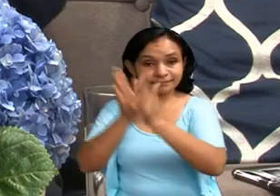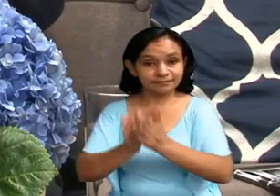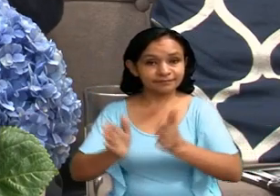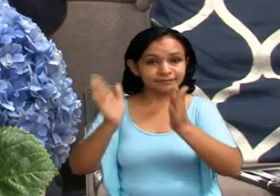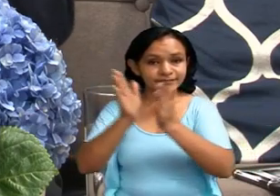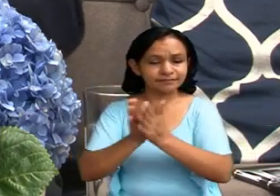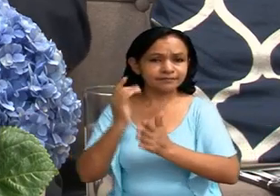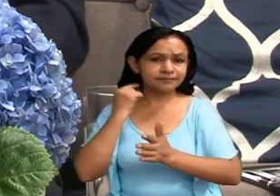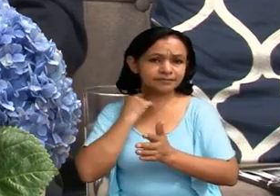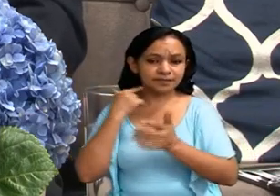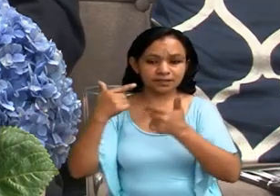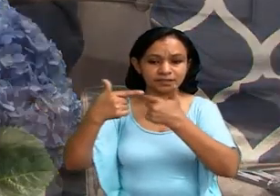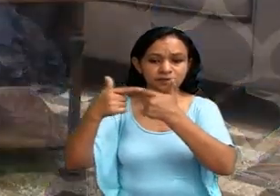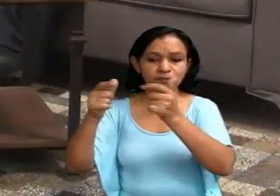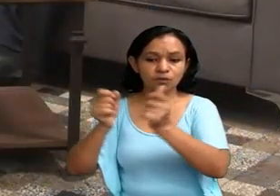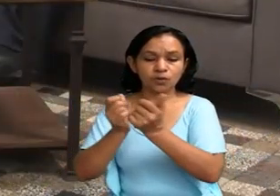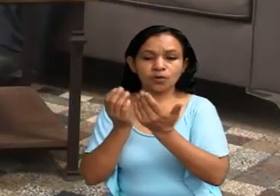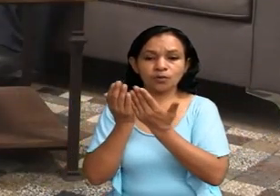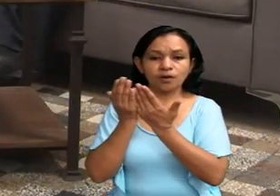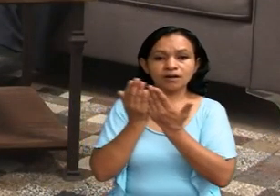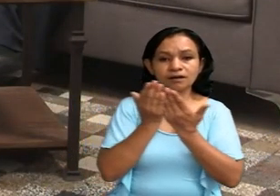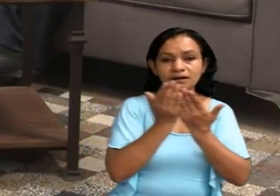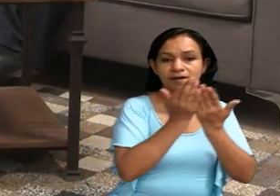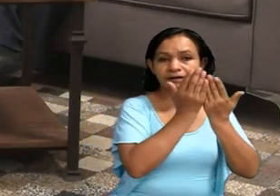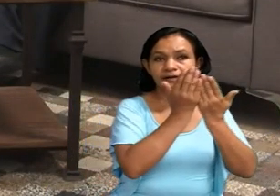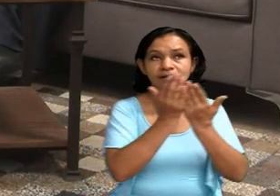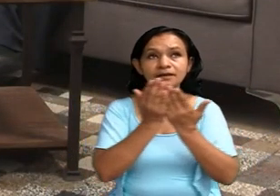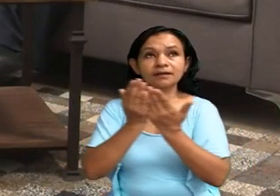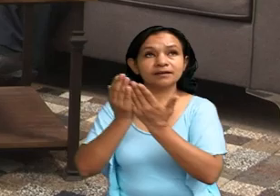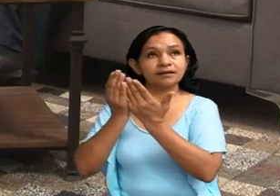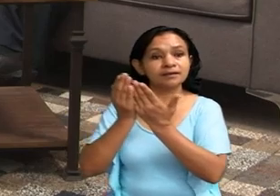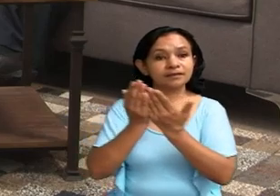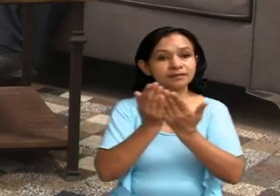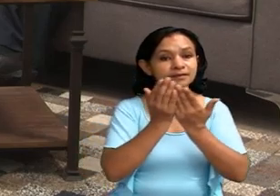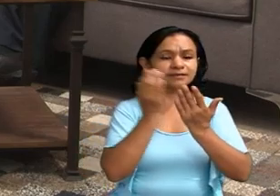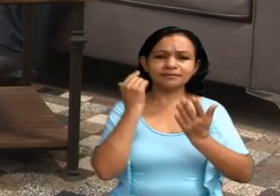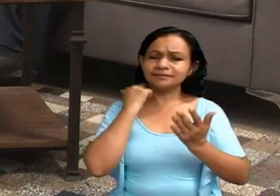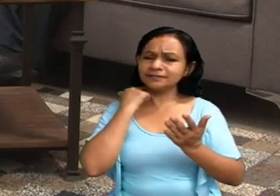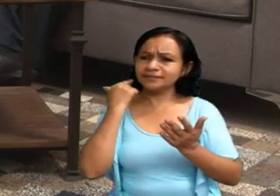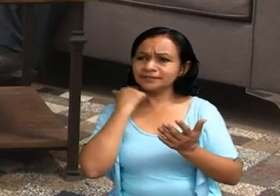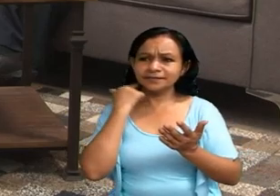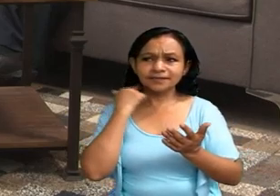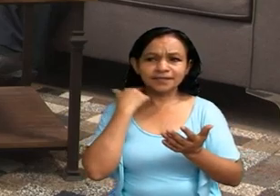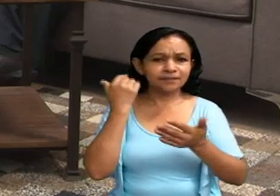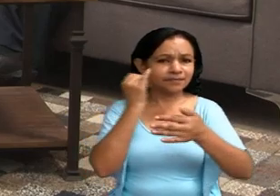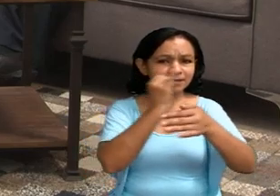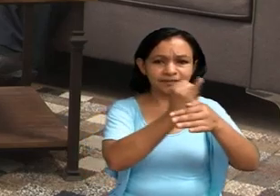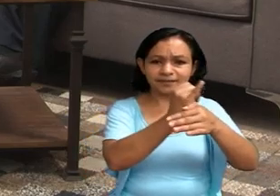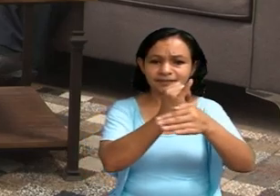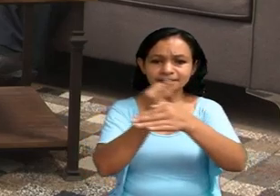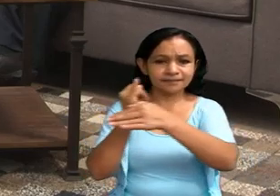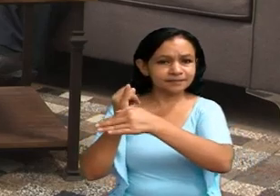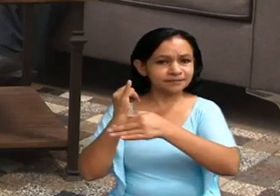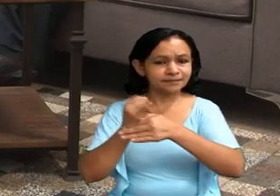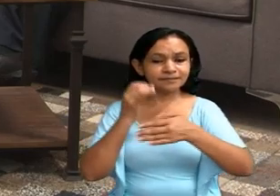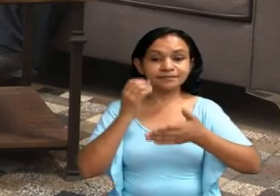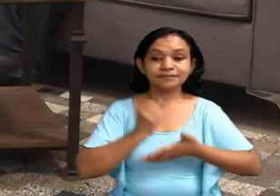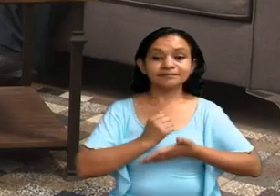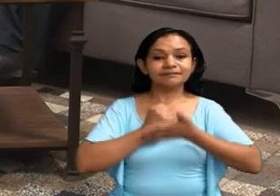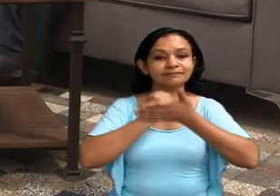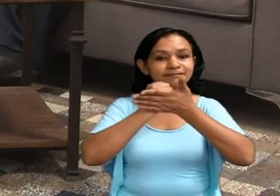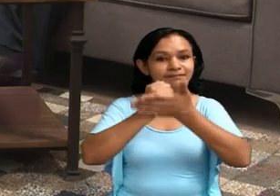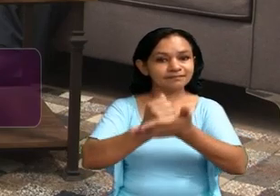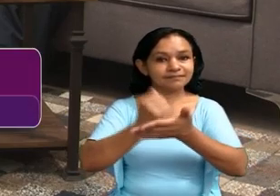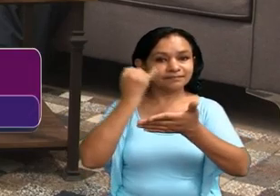hay agrupaciones musicales. Exacto. Siempre en cada municipio, en cada ciudad, cada iglesia. Creo que eso va a contribuir, porque la